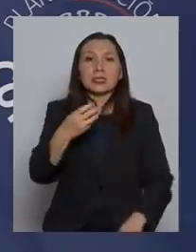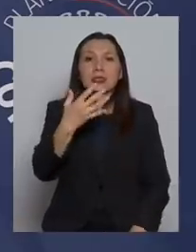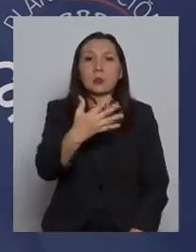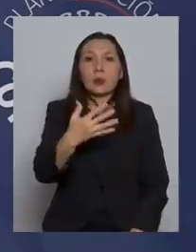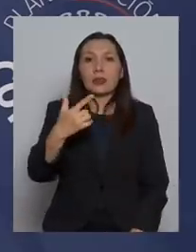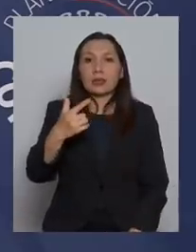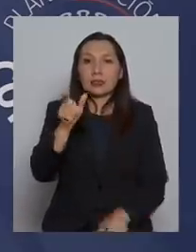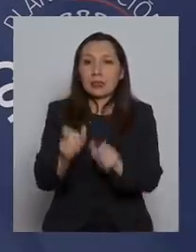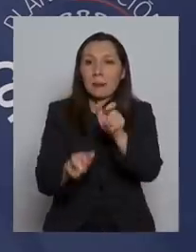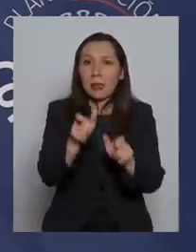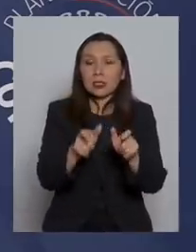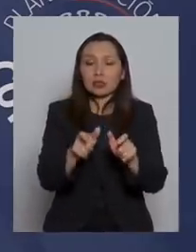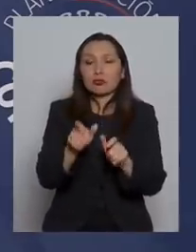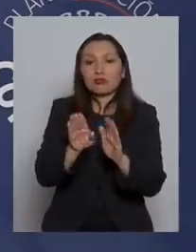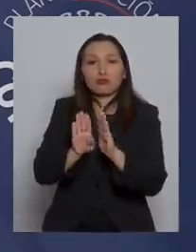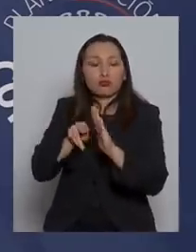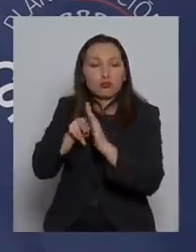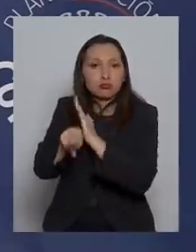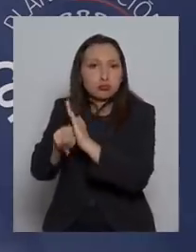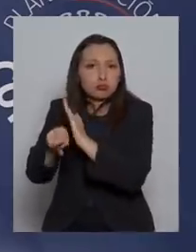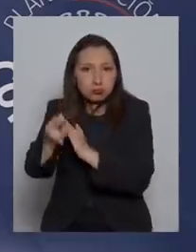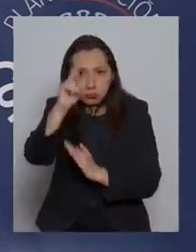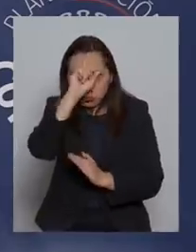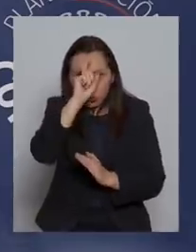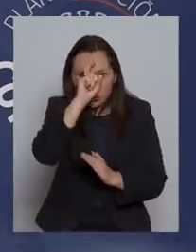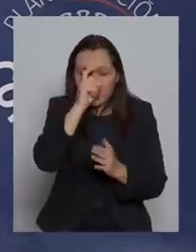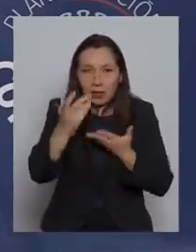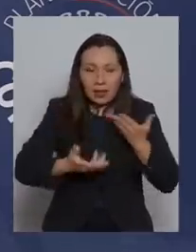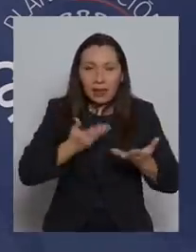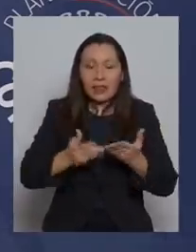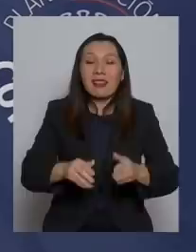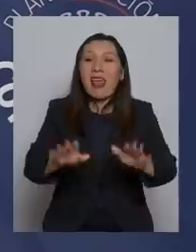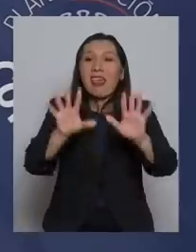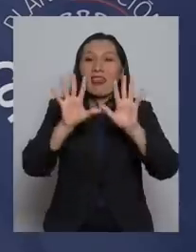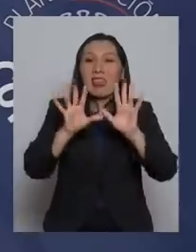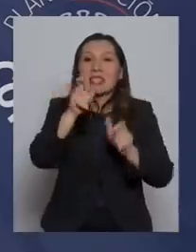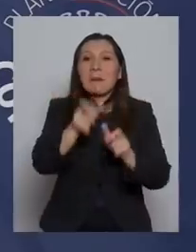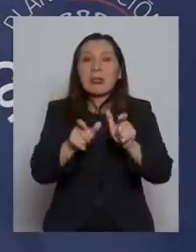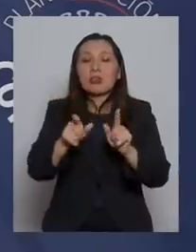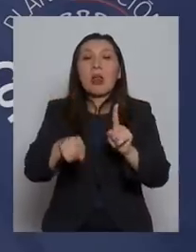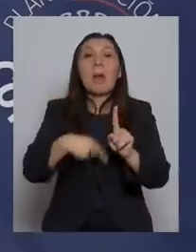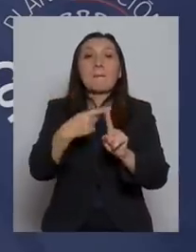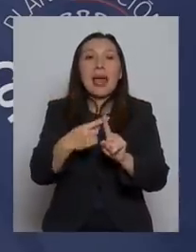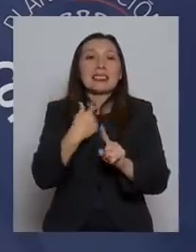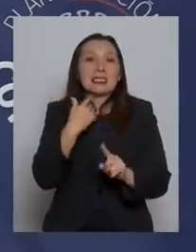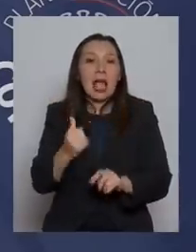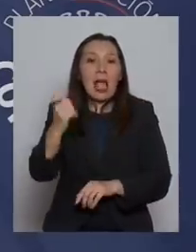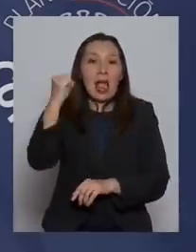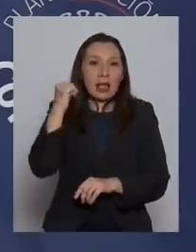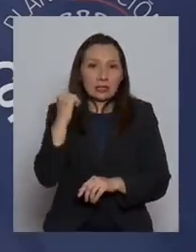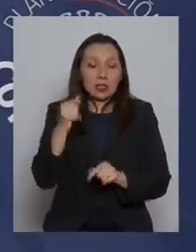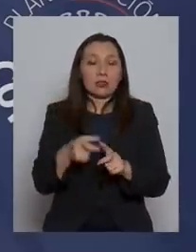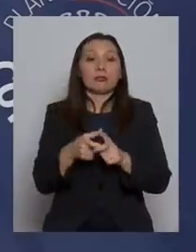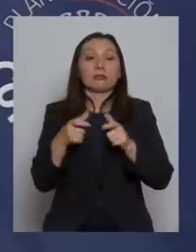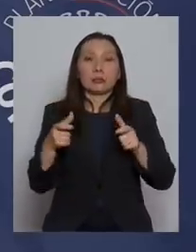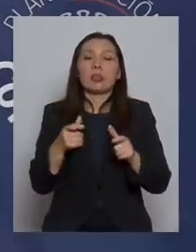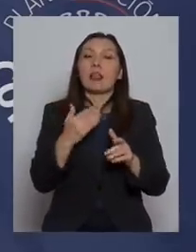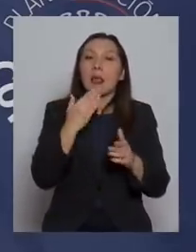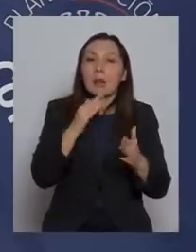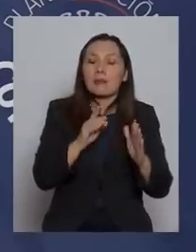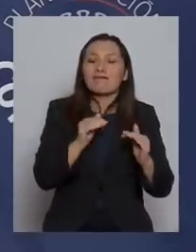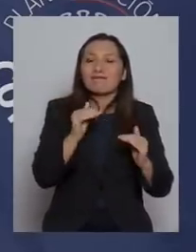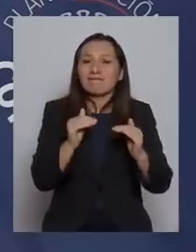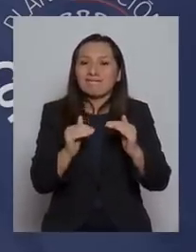357 pacientes hospitalizados. Esto es 10 pacientes más que el día de ayer. También aquí se anota una